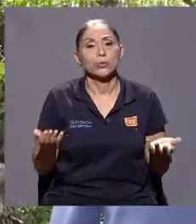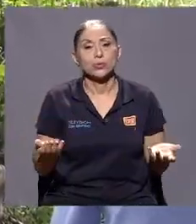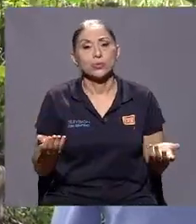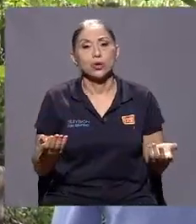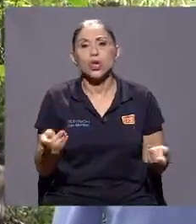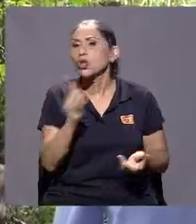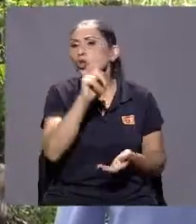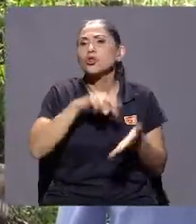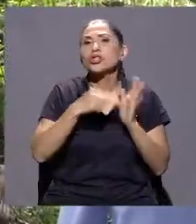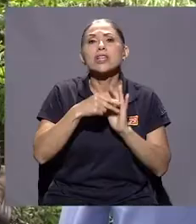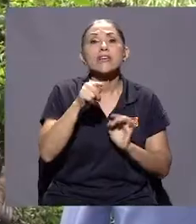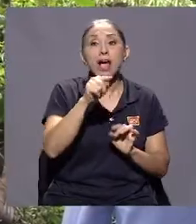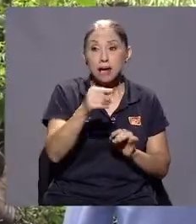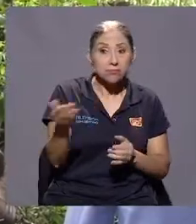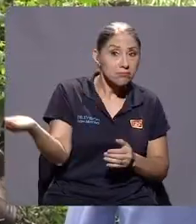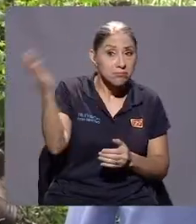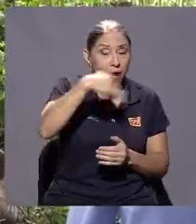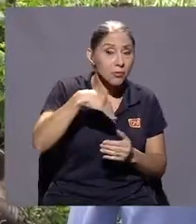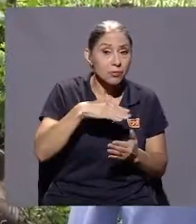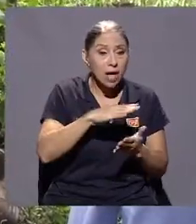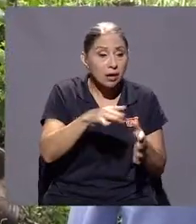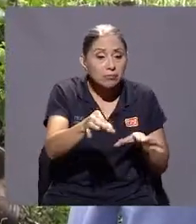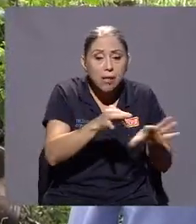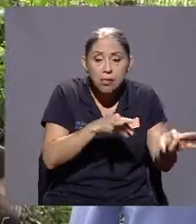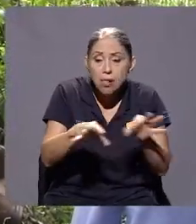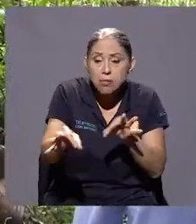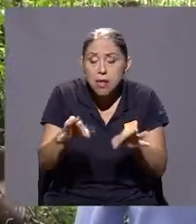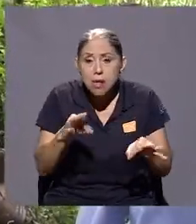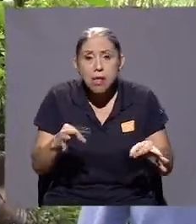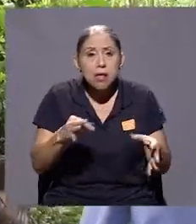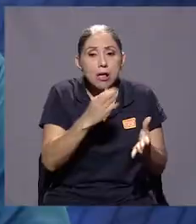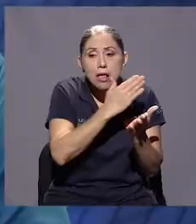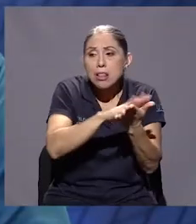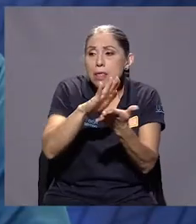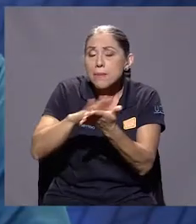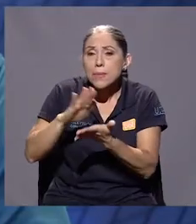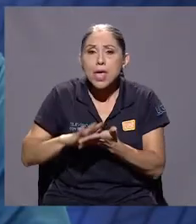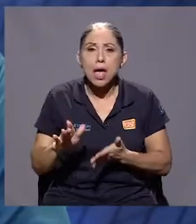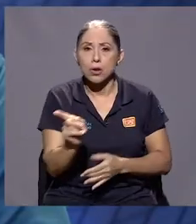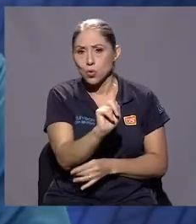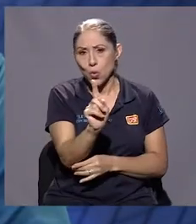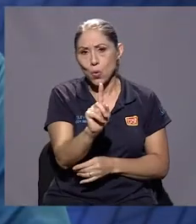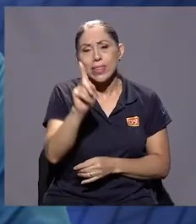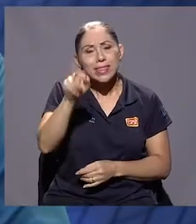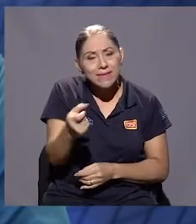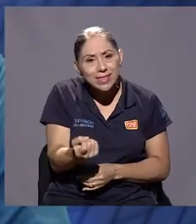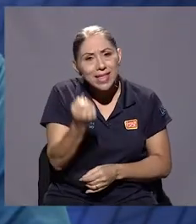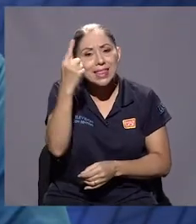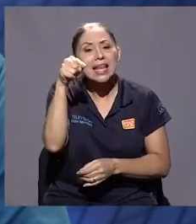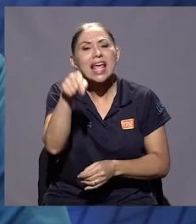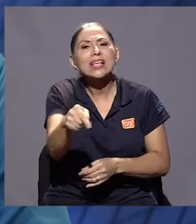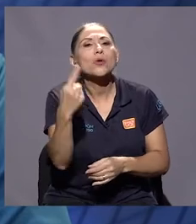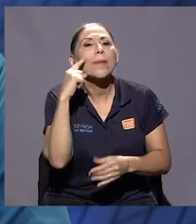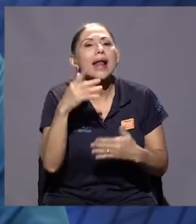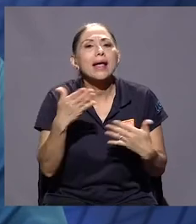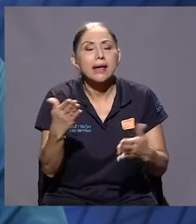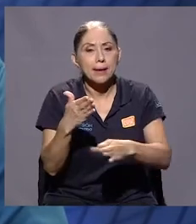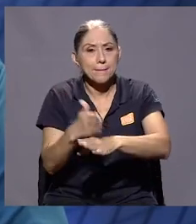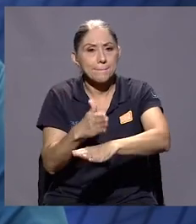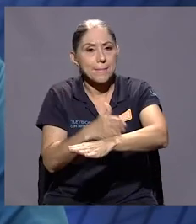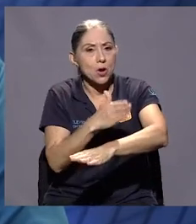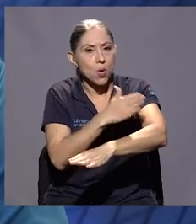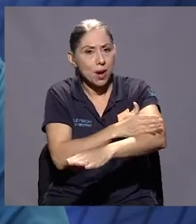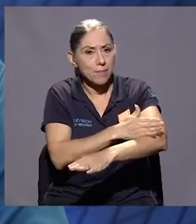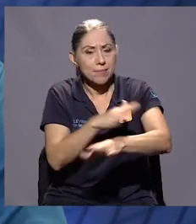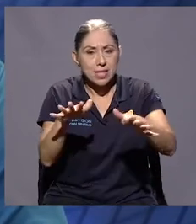a limpiar por limpiar sino entender que es un tema de mejoramiento de espacios comunitarios entonces parte también mucho no sólo